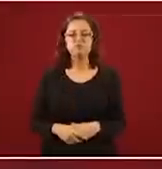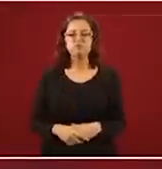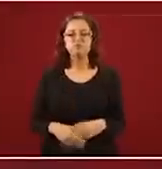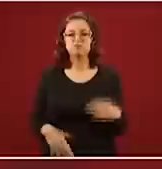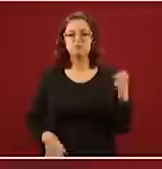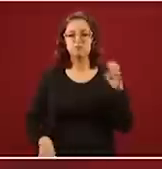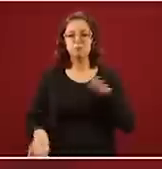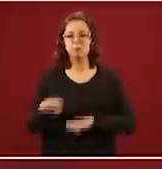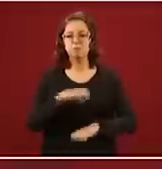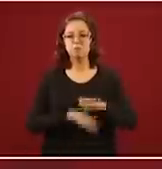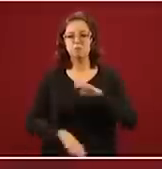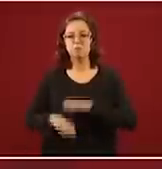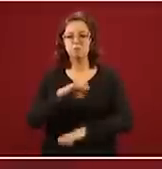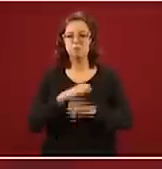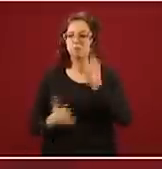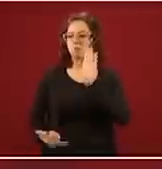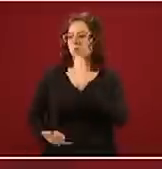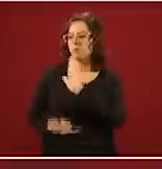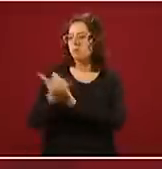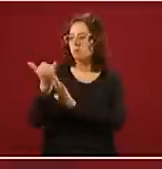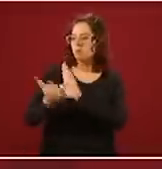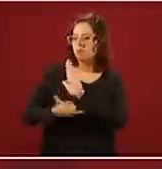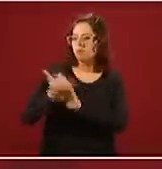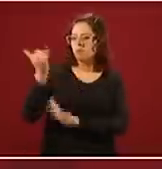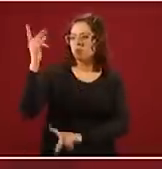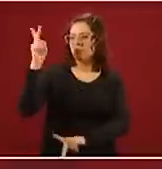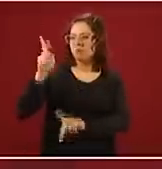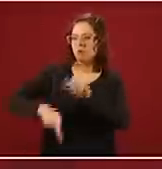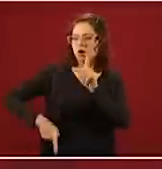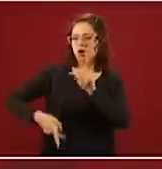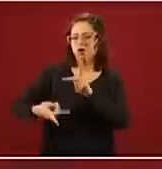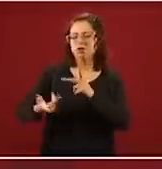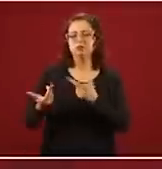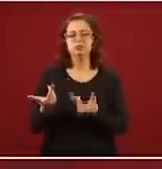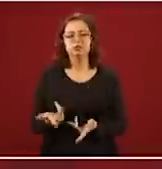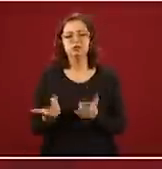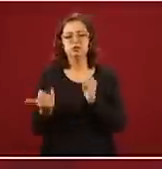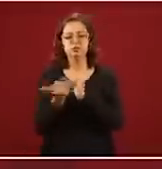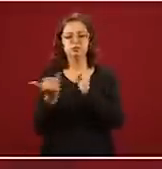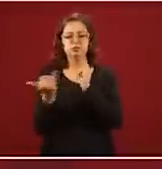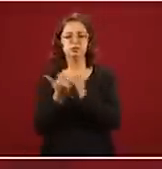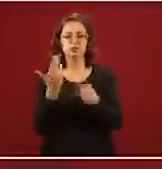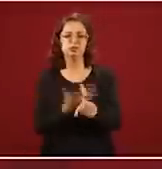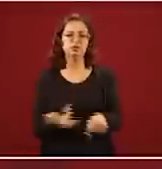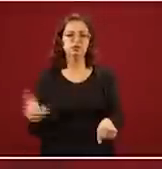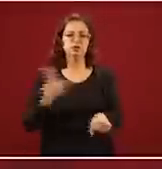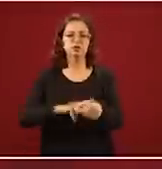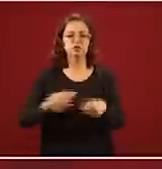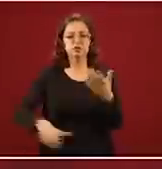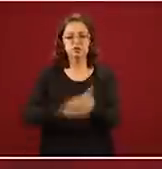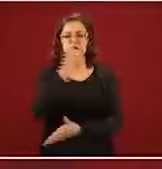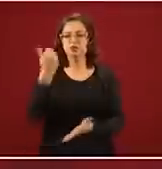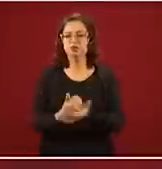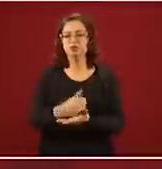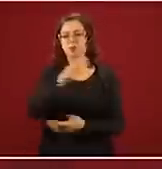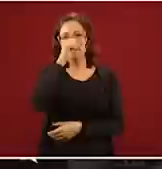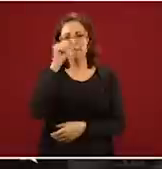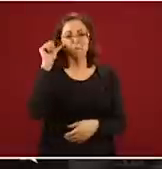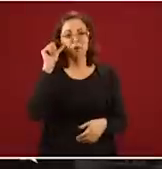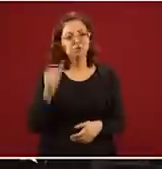empresas constructoras. Hablábamos del hospital de Ciudad Juárez, que inauguraron,